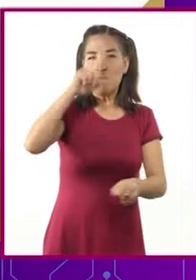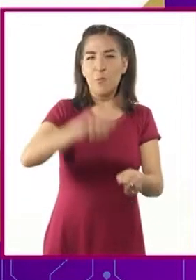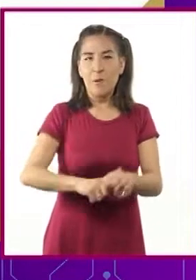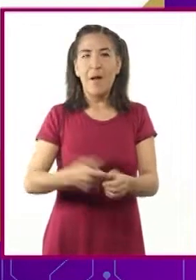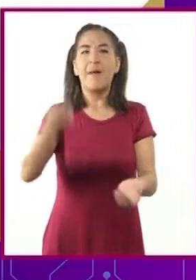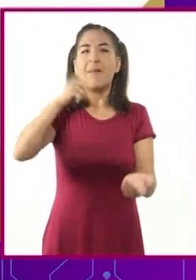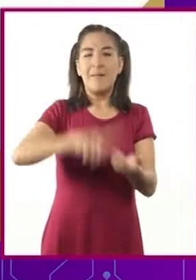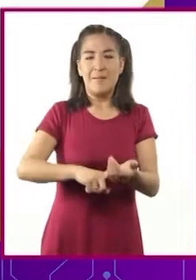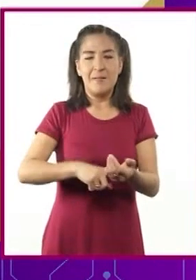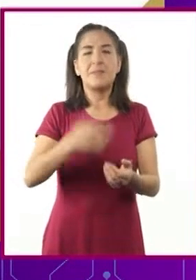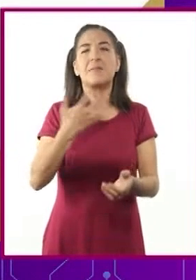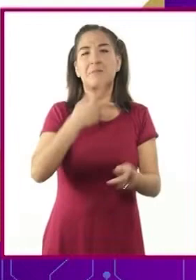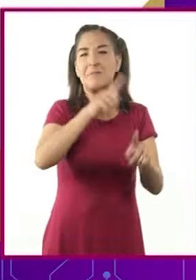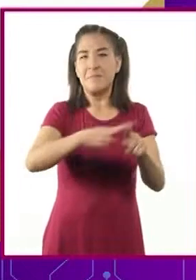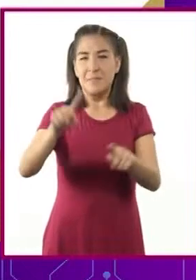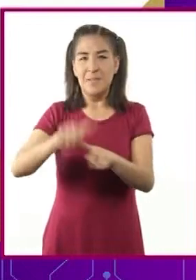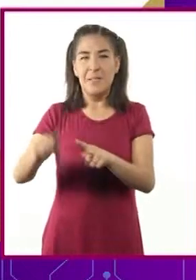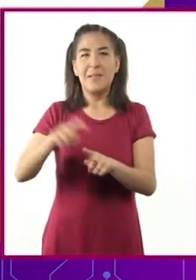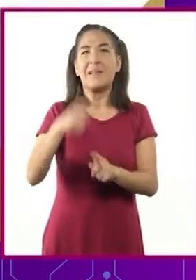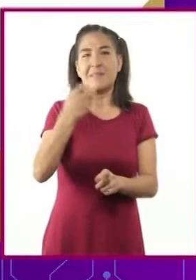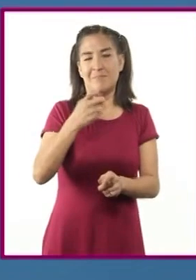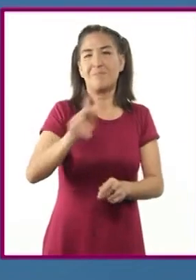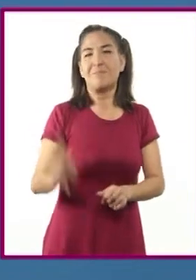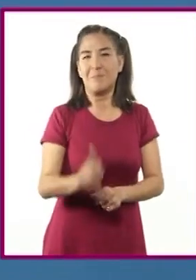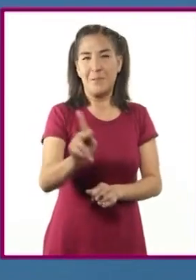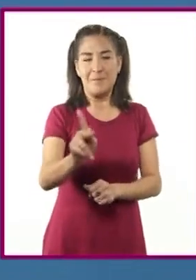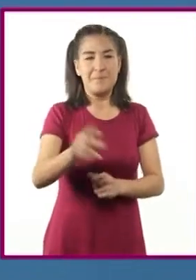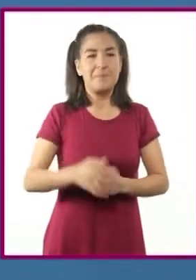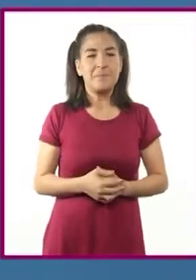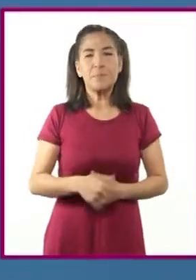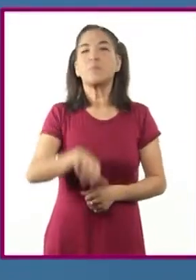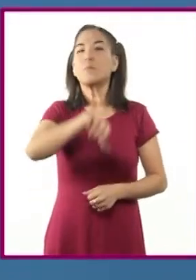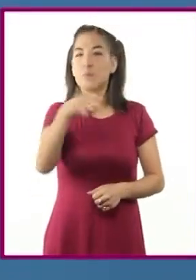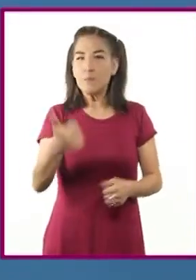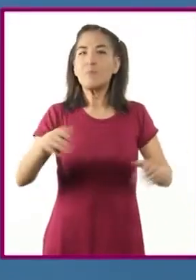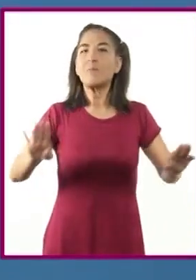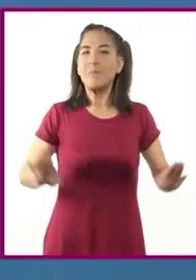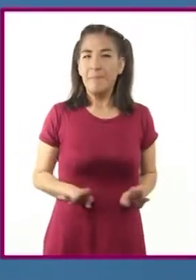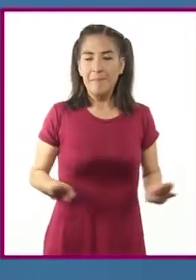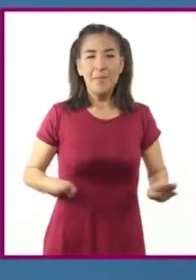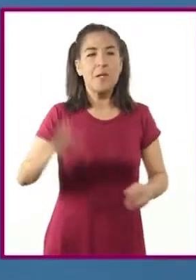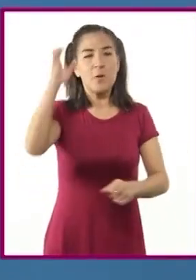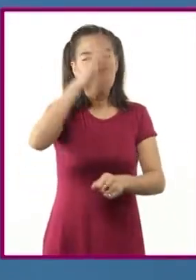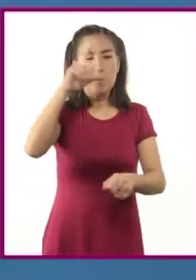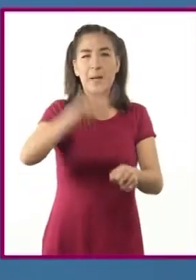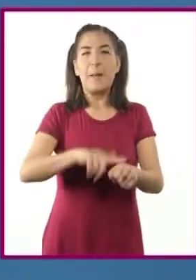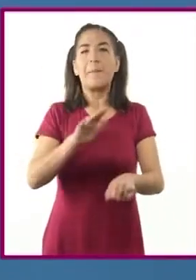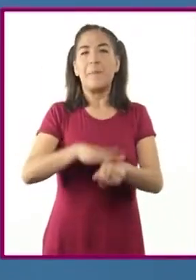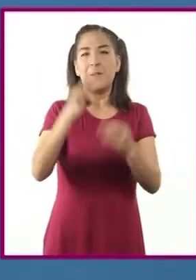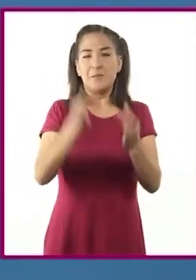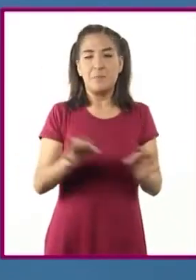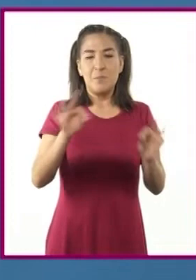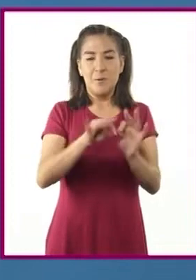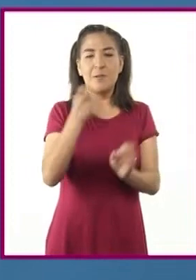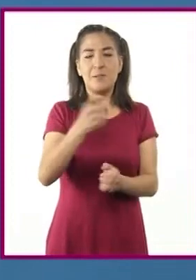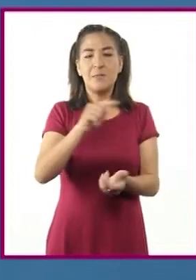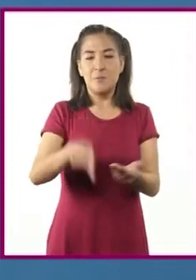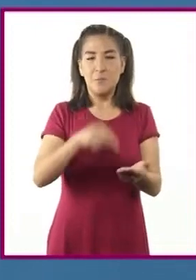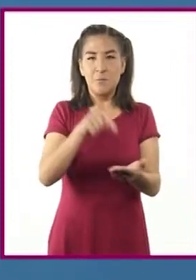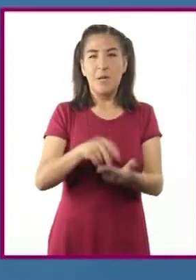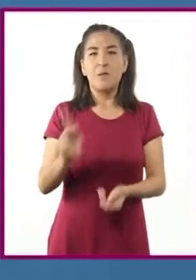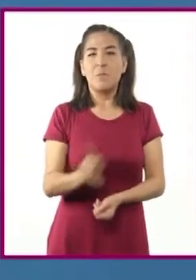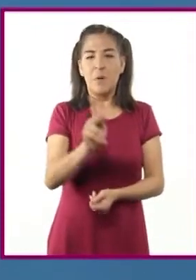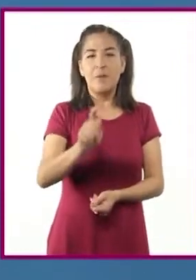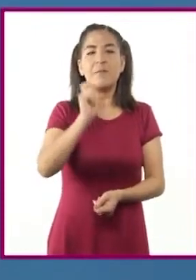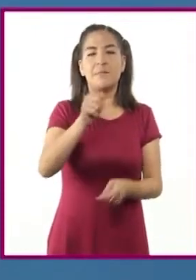que se presentan alrededor del orbe. Otra de las características culturales más importantes de los espacios rurales